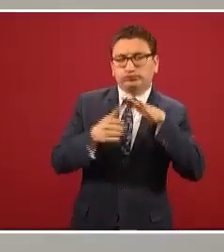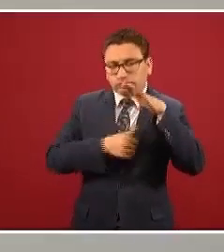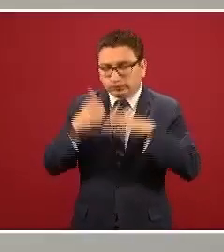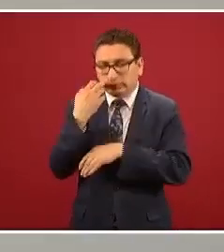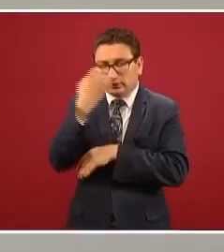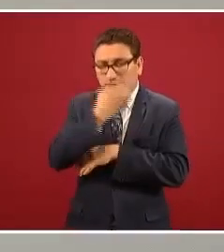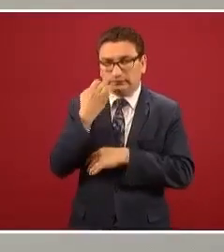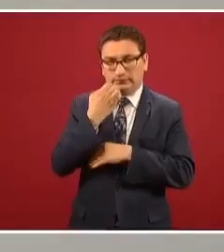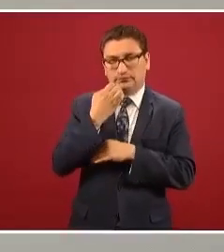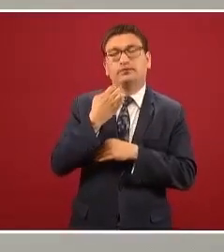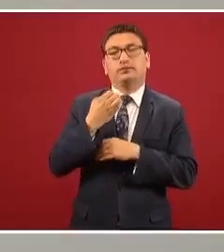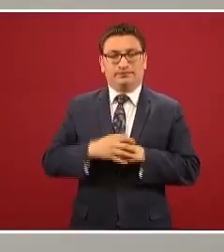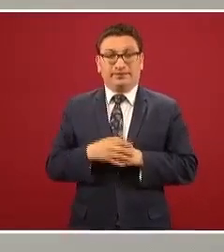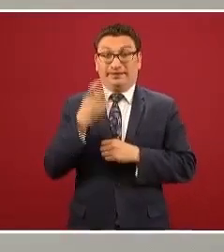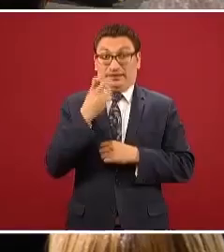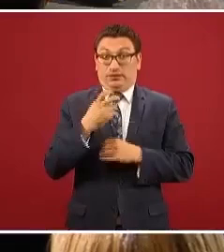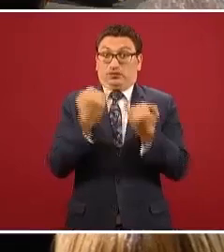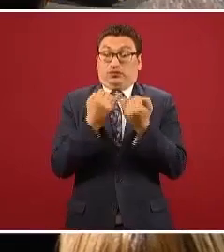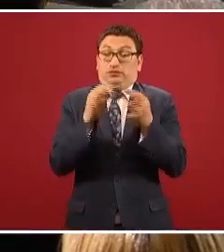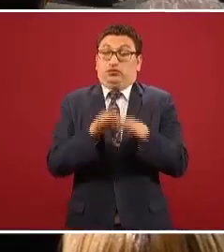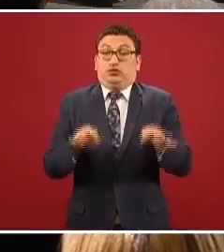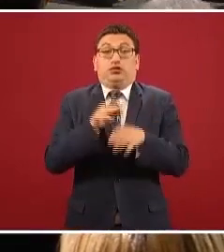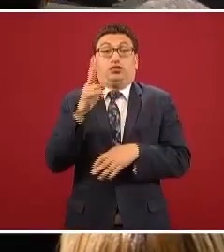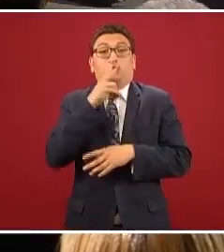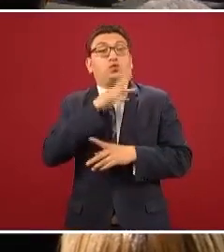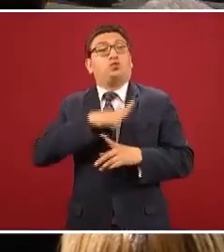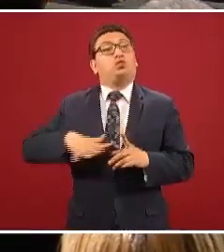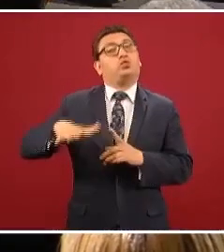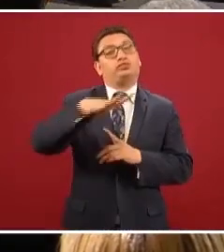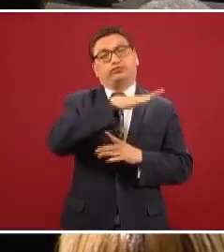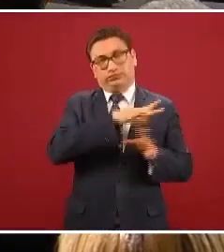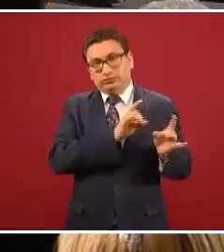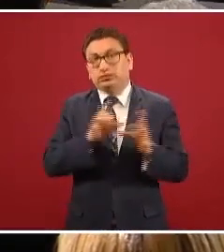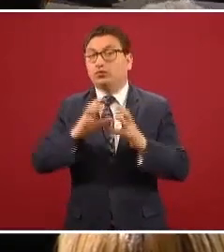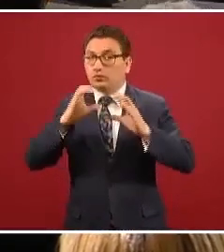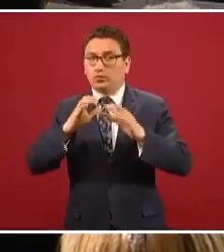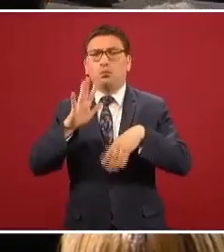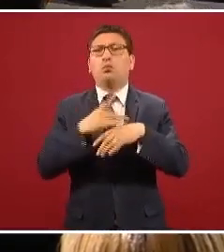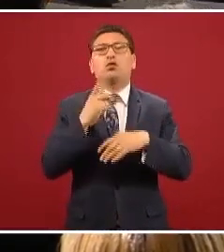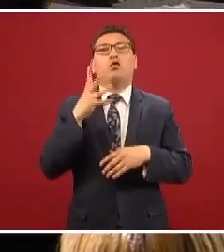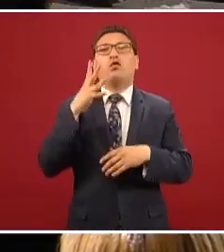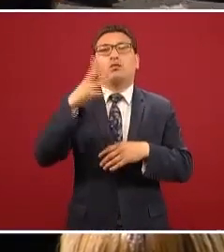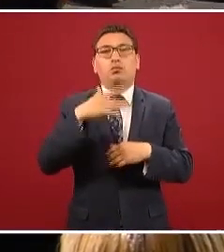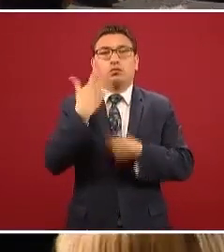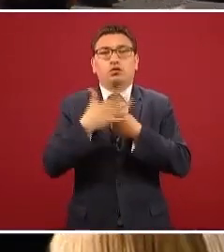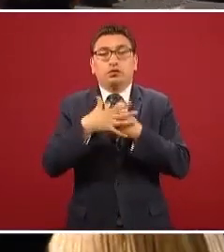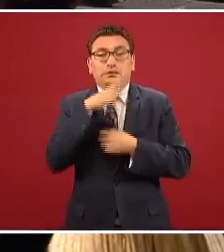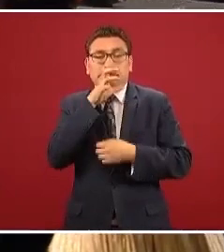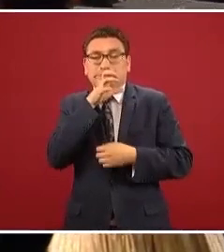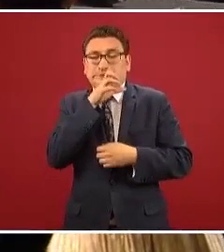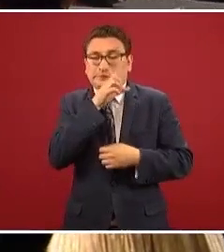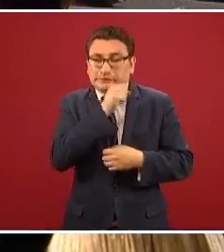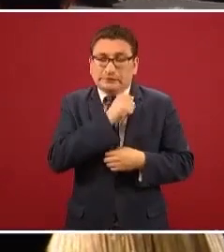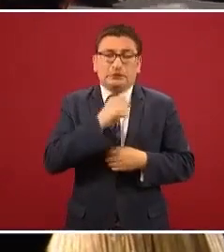el clima aquí es un elemento importante. No quiere decir que irremediablemente cuando venga el calor, súbitamente se va a acabar la